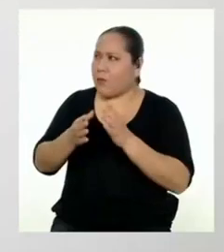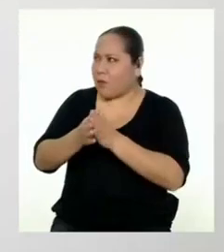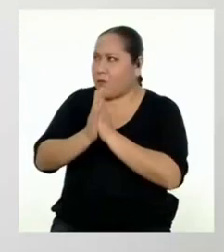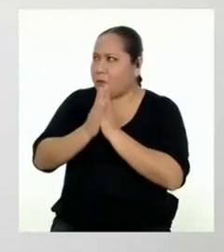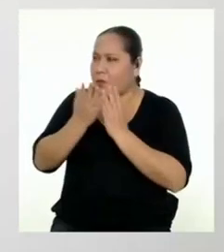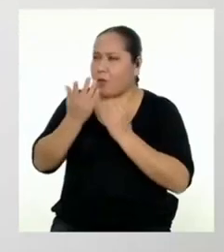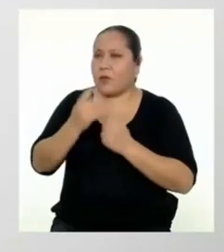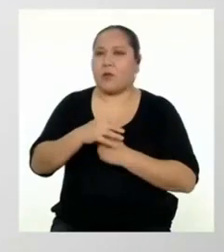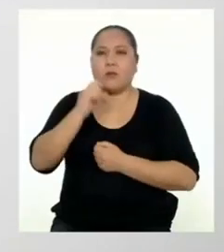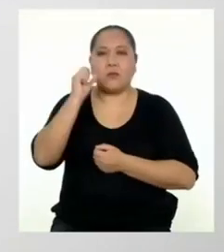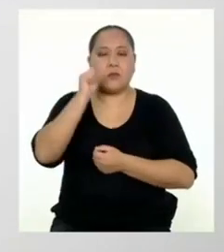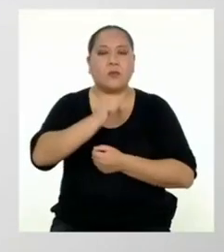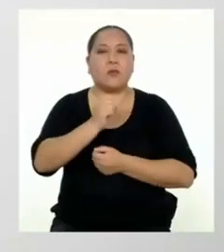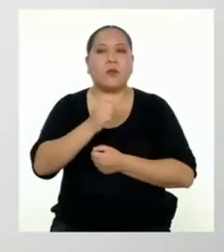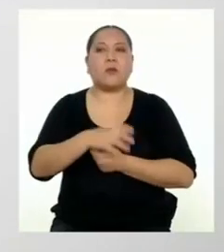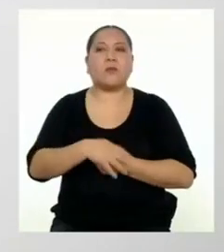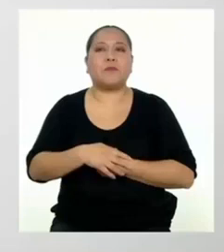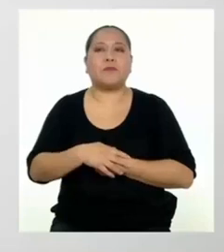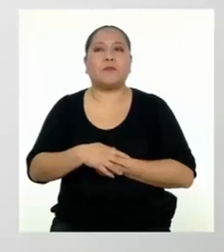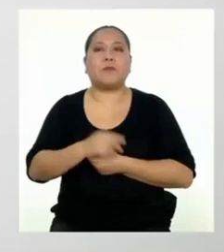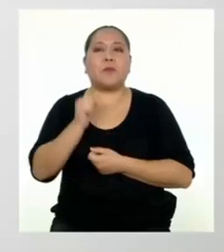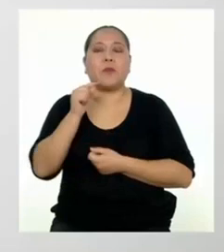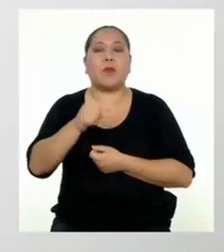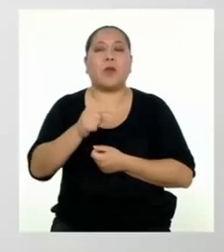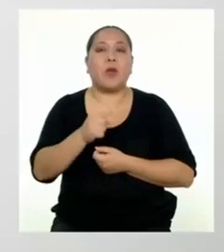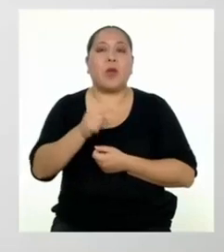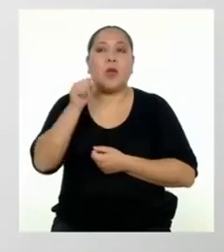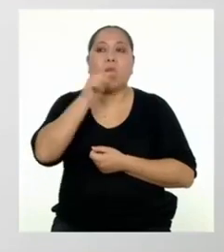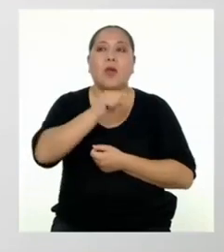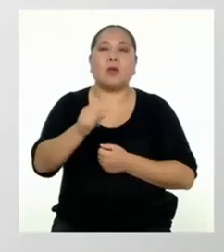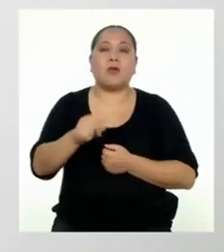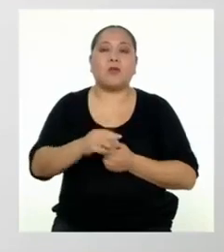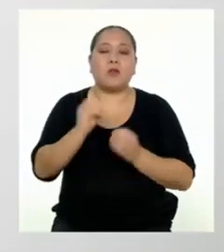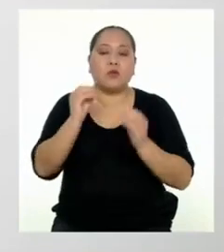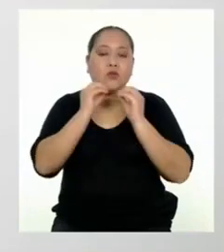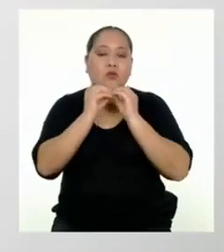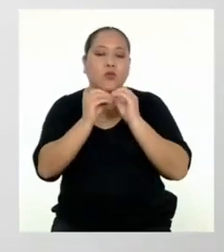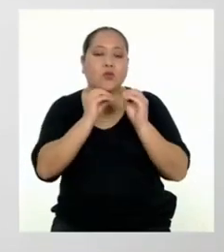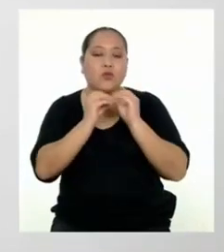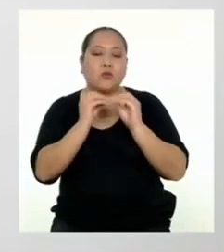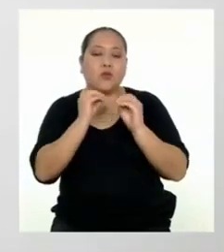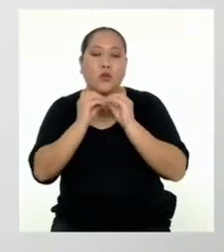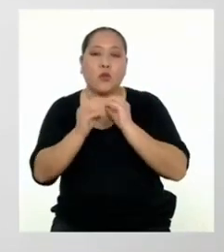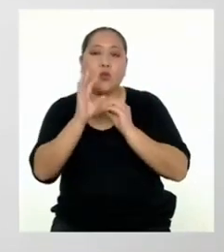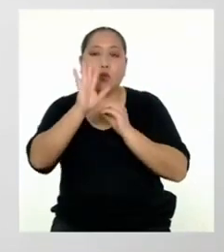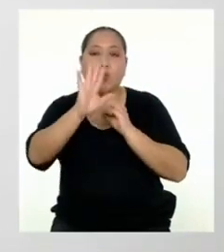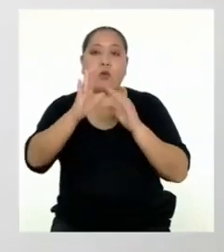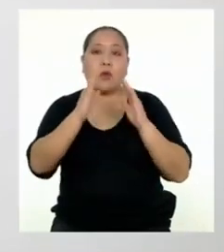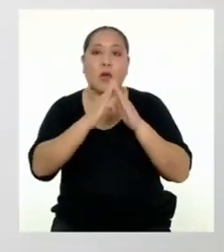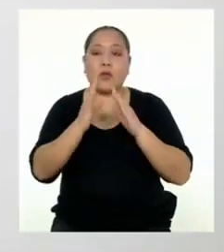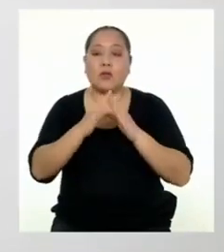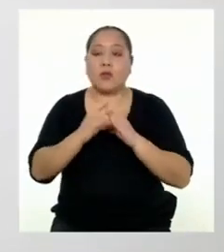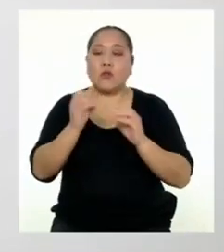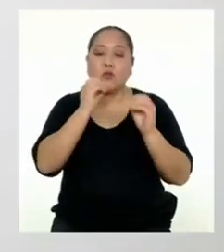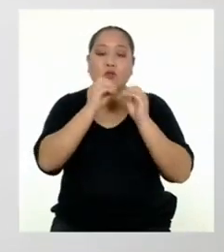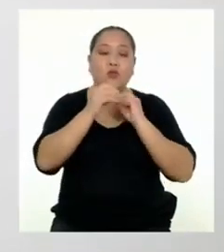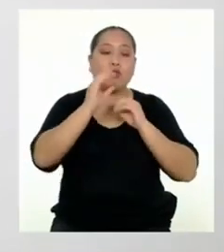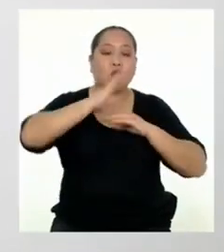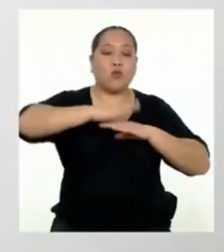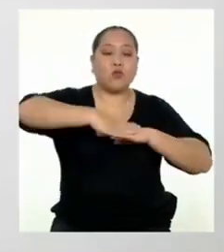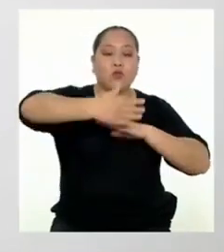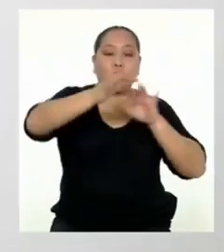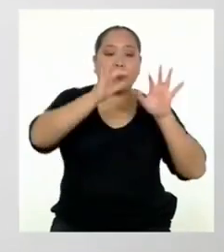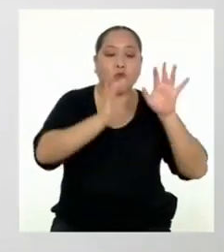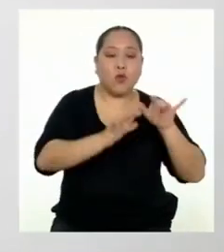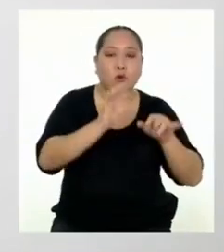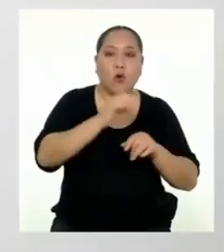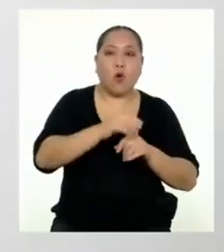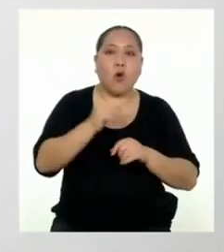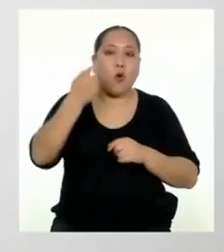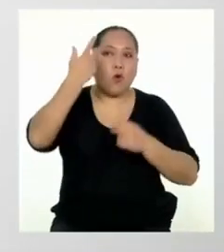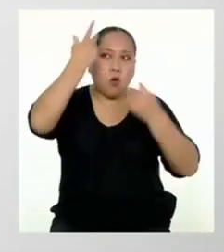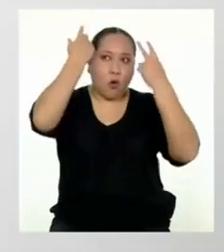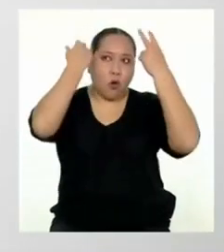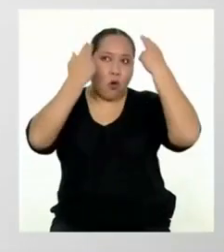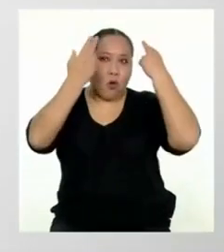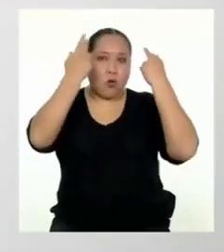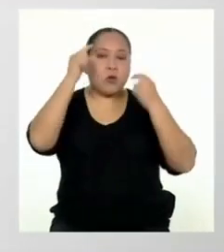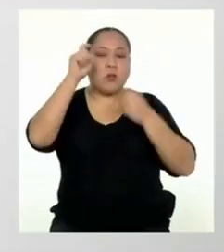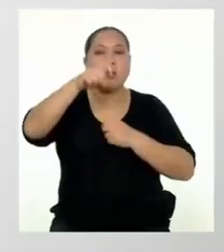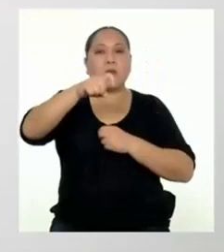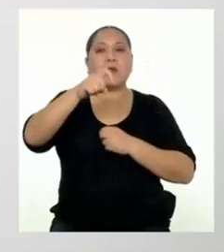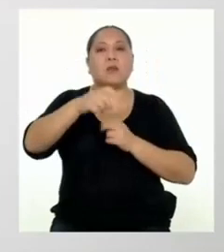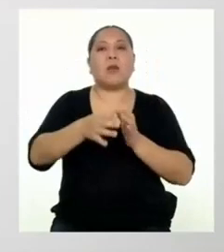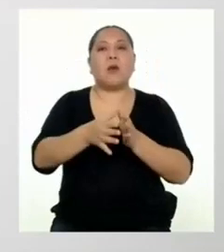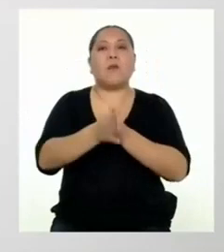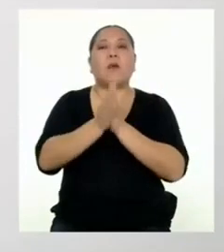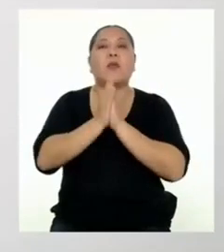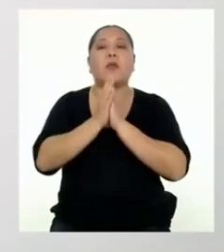pedir? Claro que sí, Rodrigo. Si vienen a hacer una reparación a tu casa, un arreglo a tu computadora o un corte a tu cabello, también